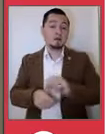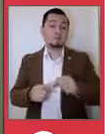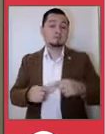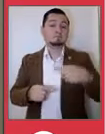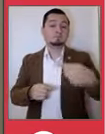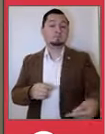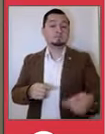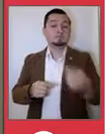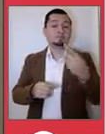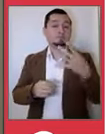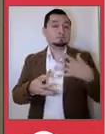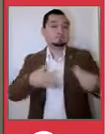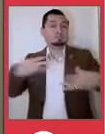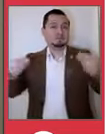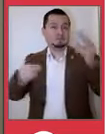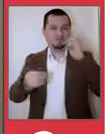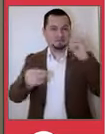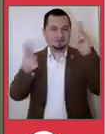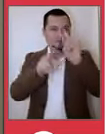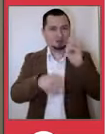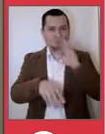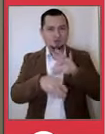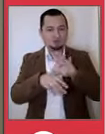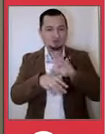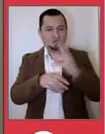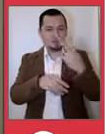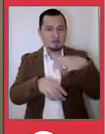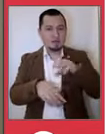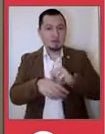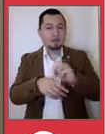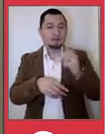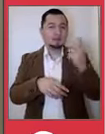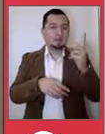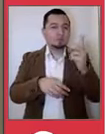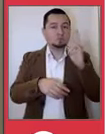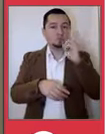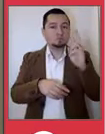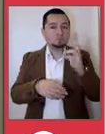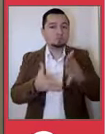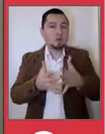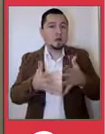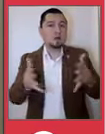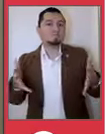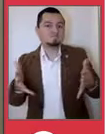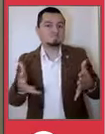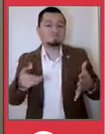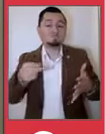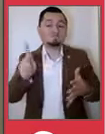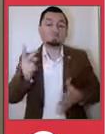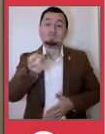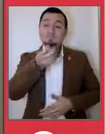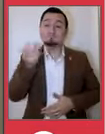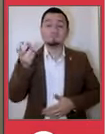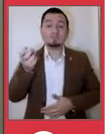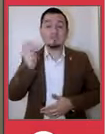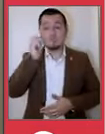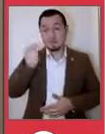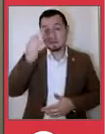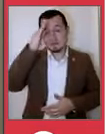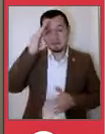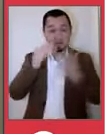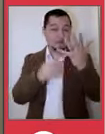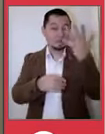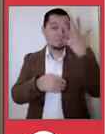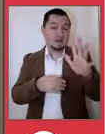aumento de contagios fue exponencial y nuestros hospitales comienzan a sentir este impacto por eso aunque han sido diez